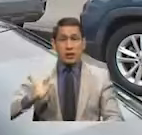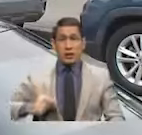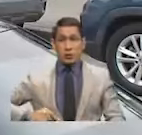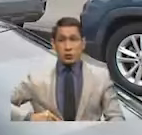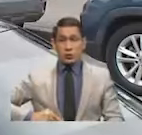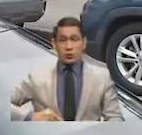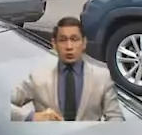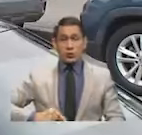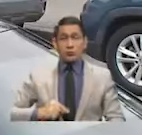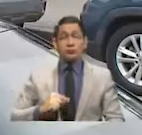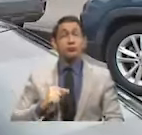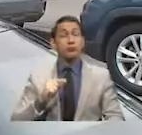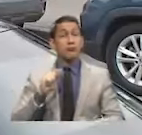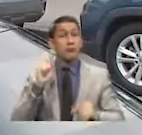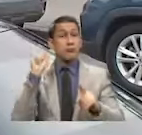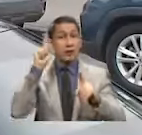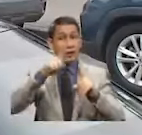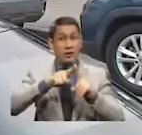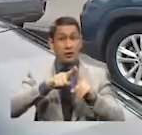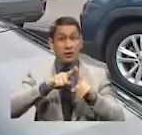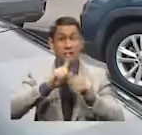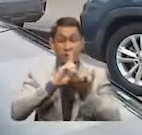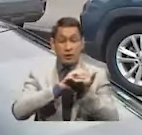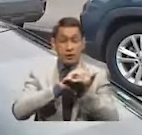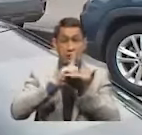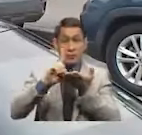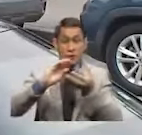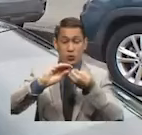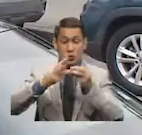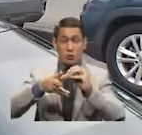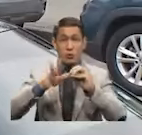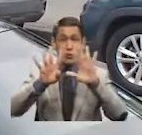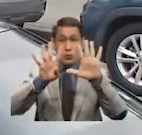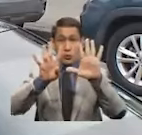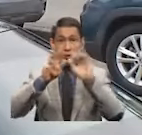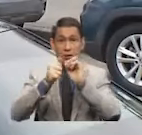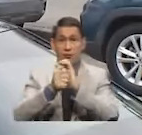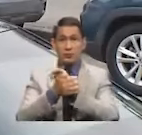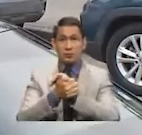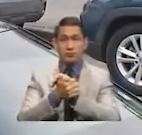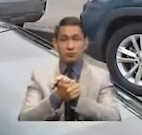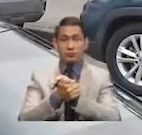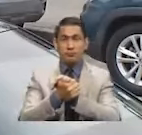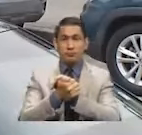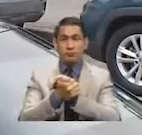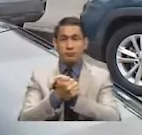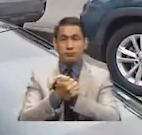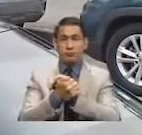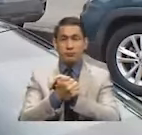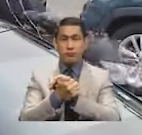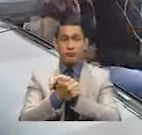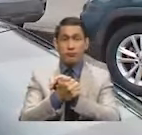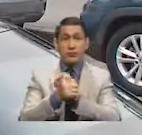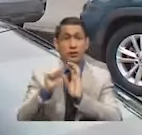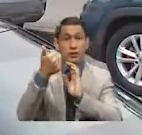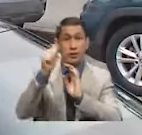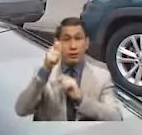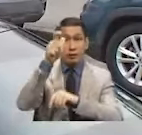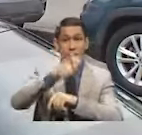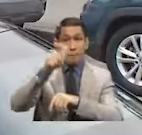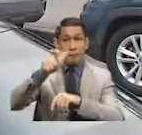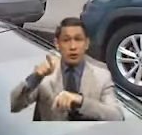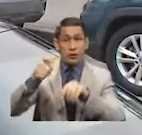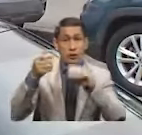al menos hasta la semana epidemiológica número 9. De estos casos se reportaron 10 personas